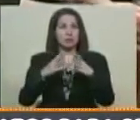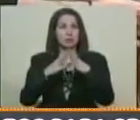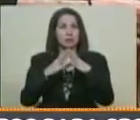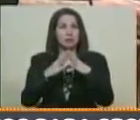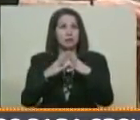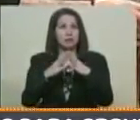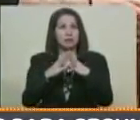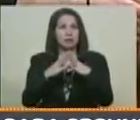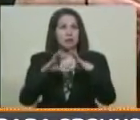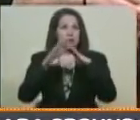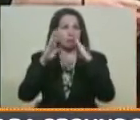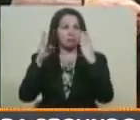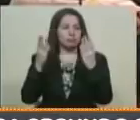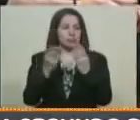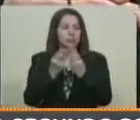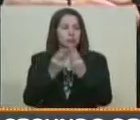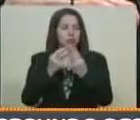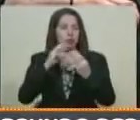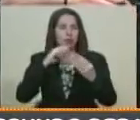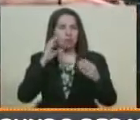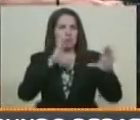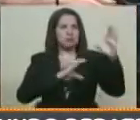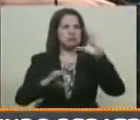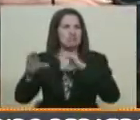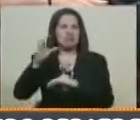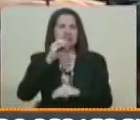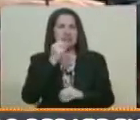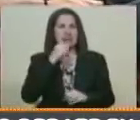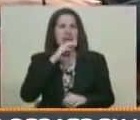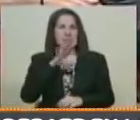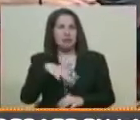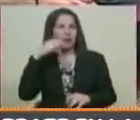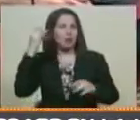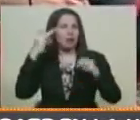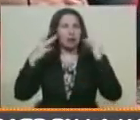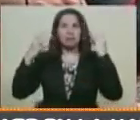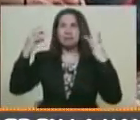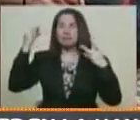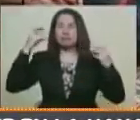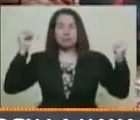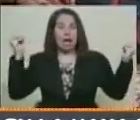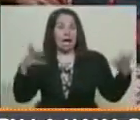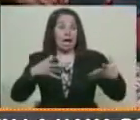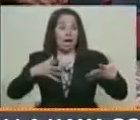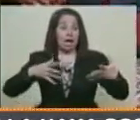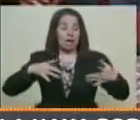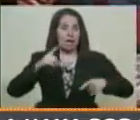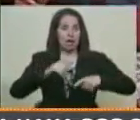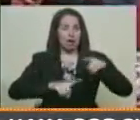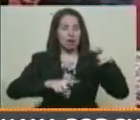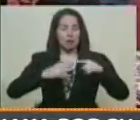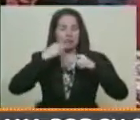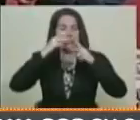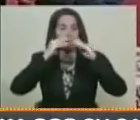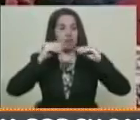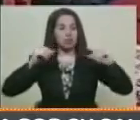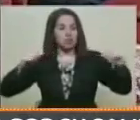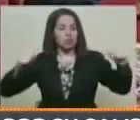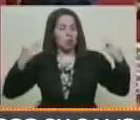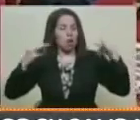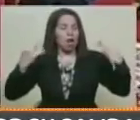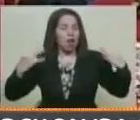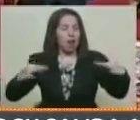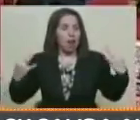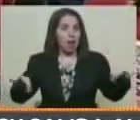pero posteriormente comienzan ya en sus composiciones en una nueva propuesta donde resaltan la naturaleza, la libertad, un nuevo mensaje,